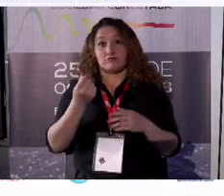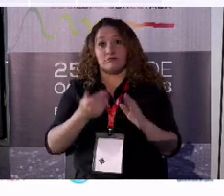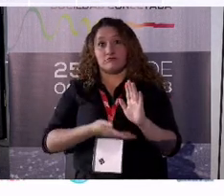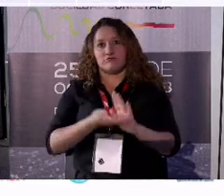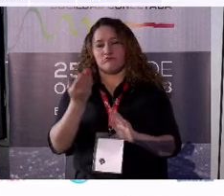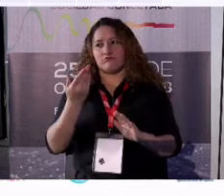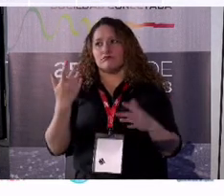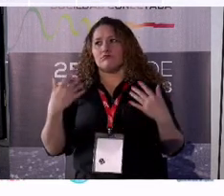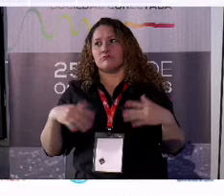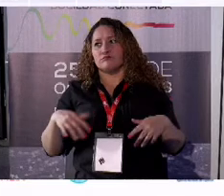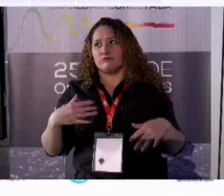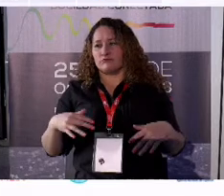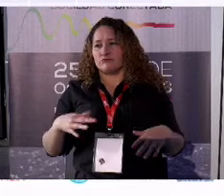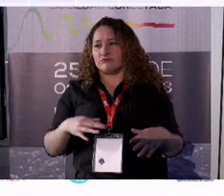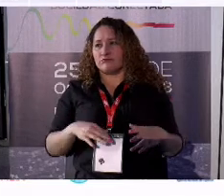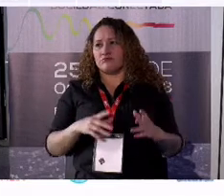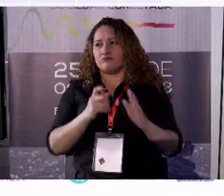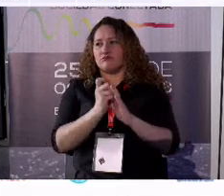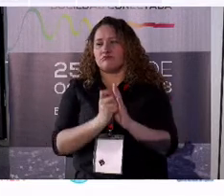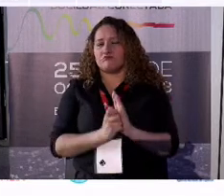el participante